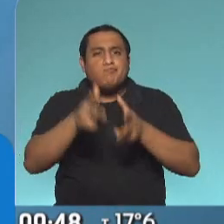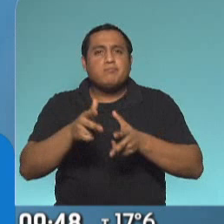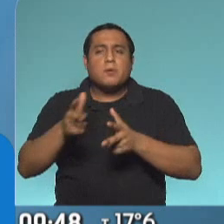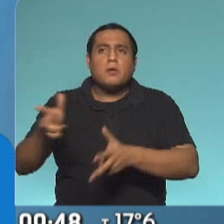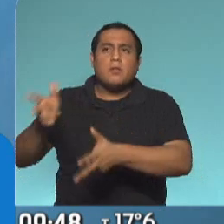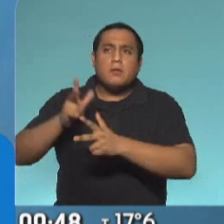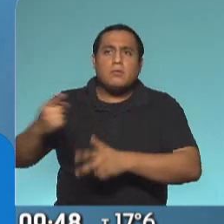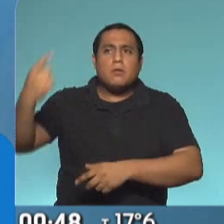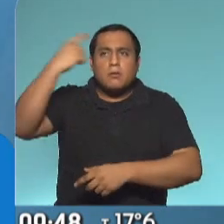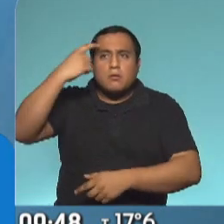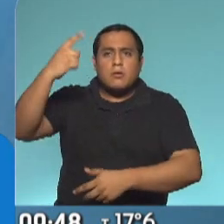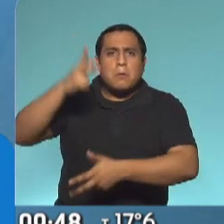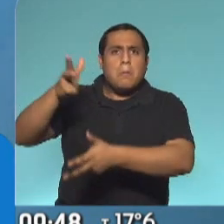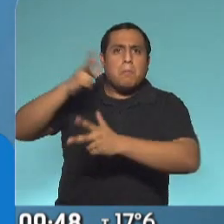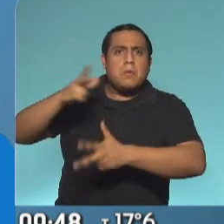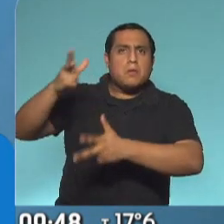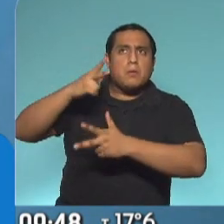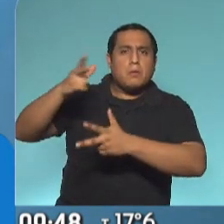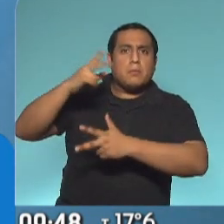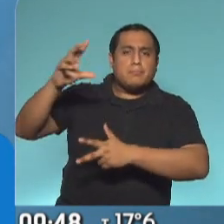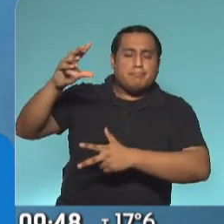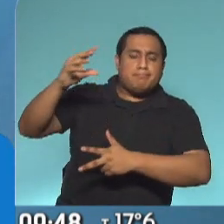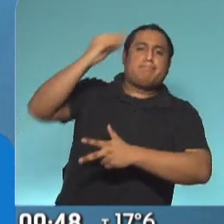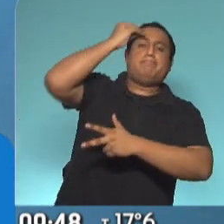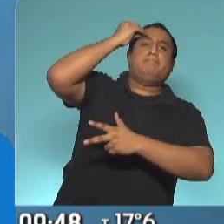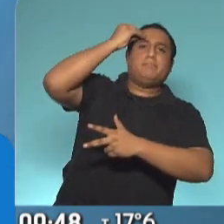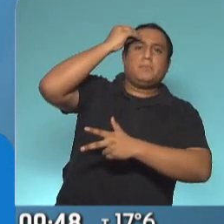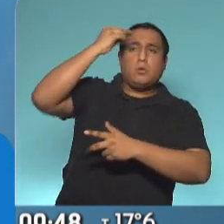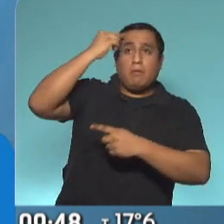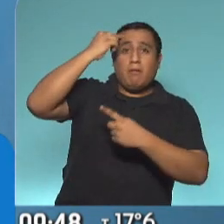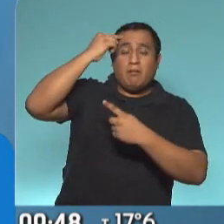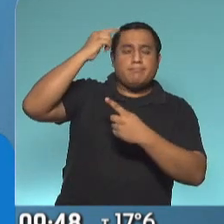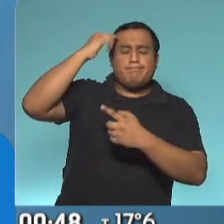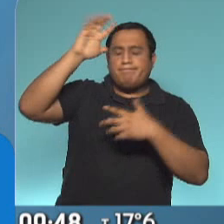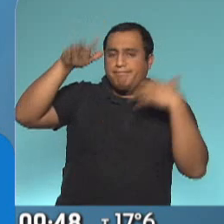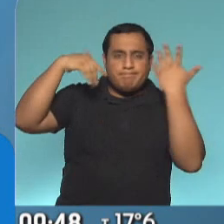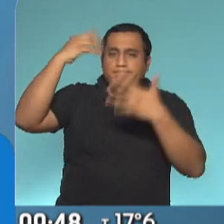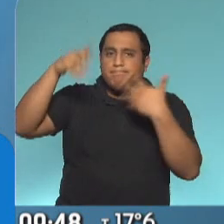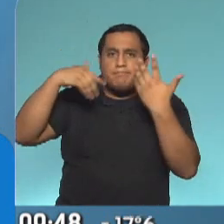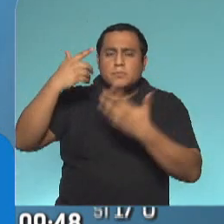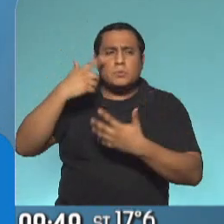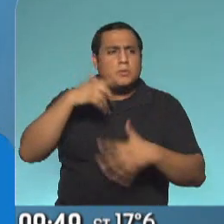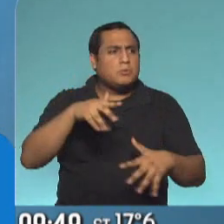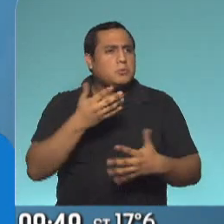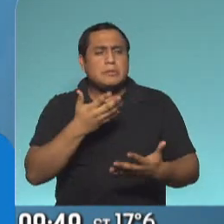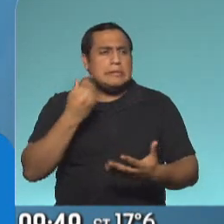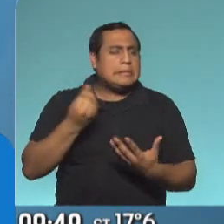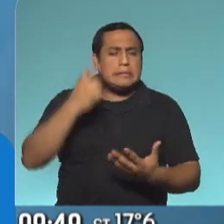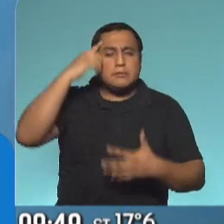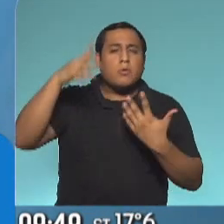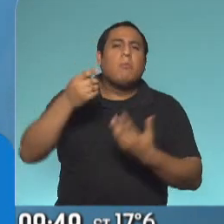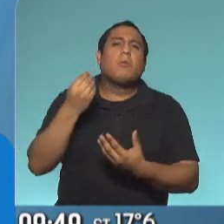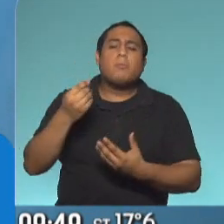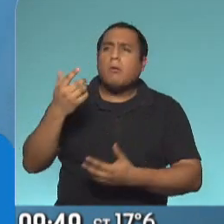cabecita de los argentinos y de las argentinas para que nos confundamos frente a ciertas situaciones por ejemplo mi